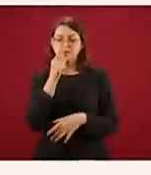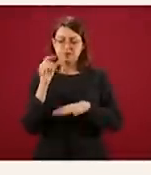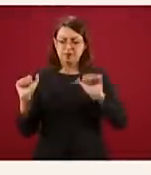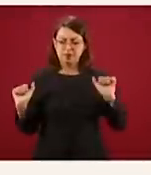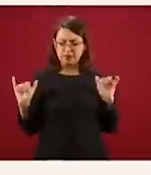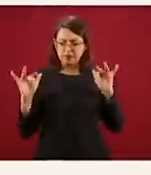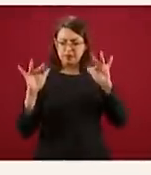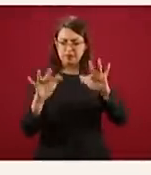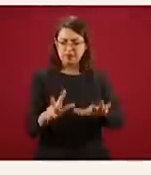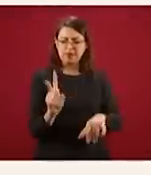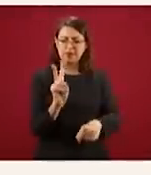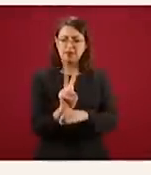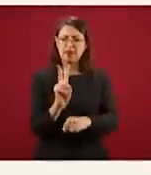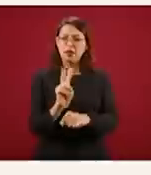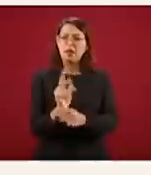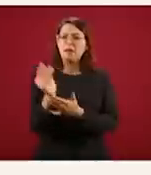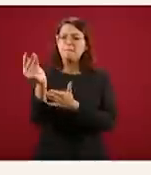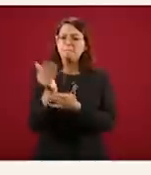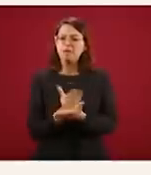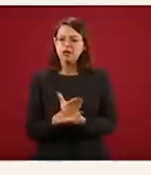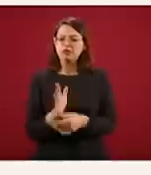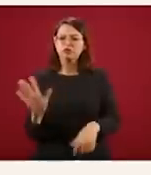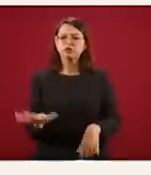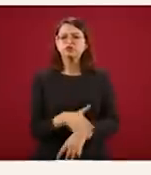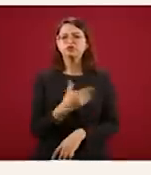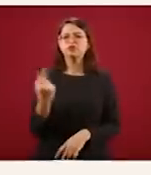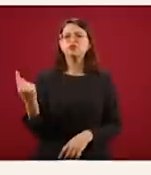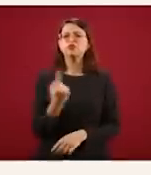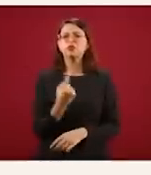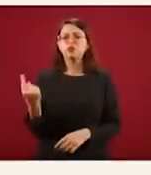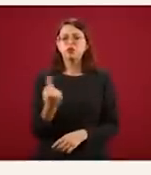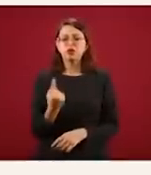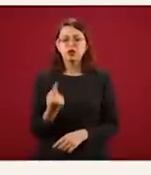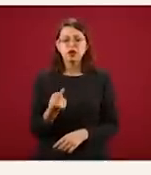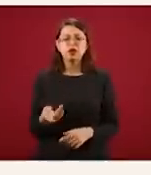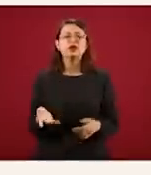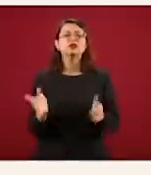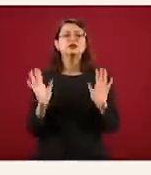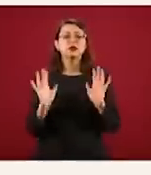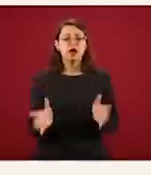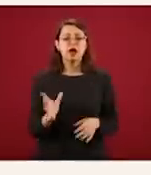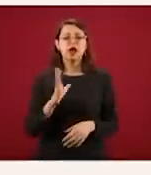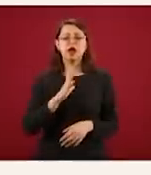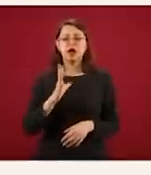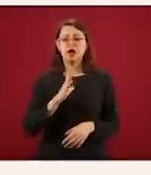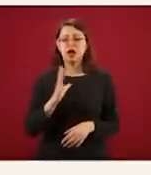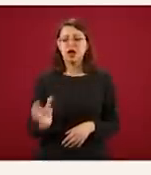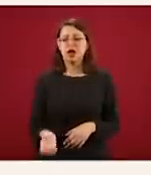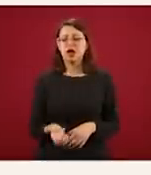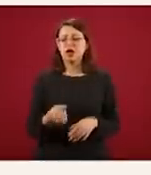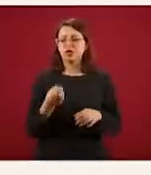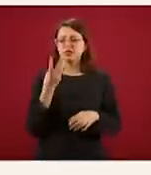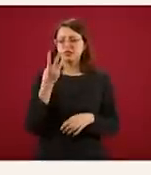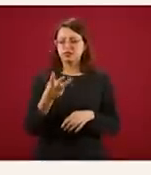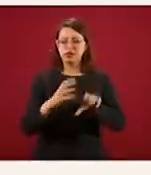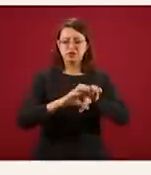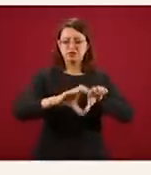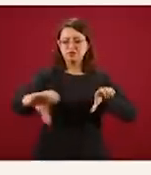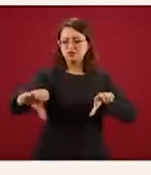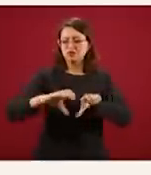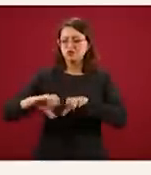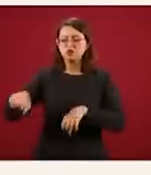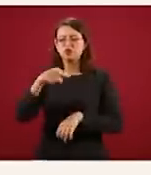a los siguientes factores: al retiro de fuerzas federales de 3 ductos, porque en este momento están fuera de